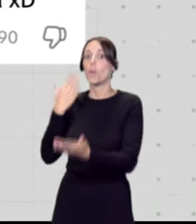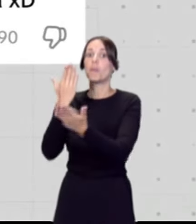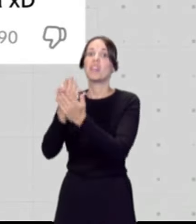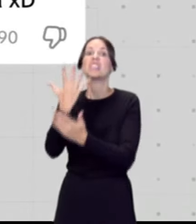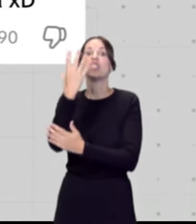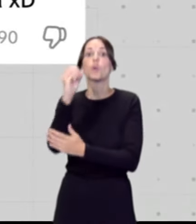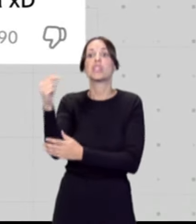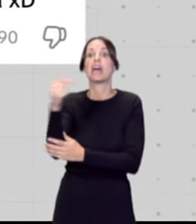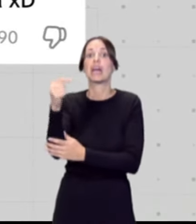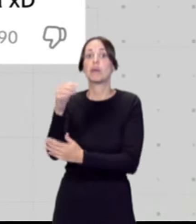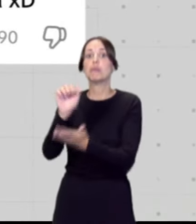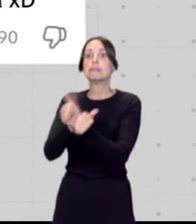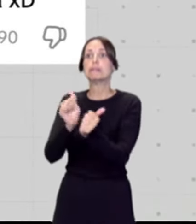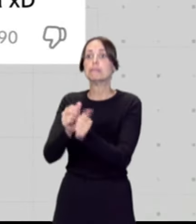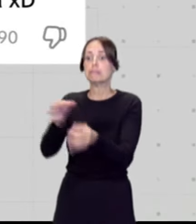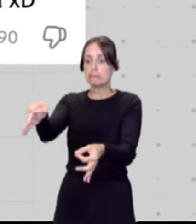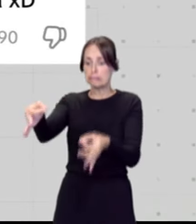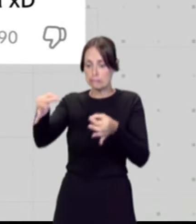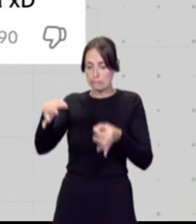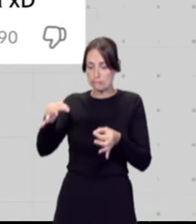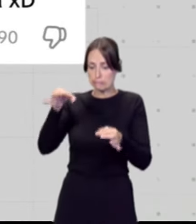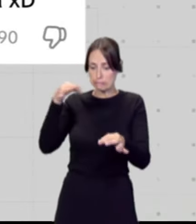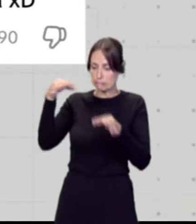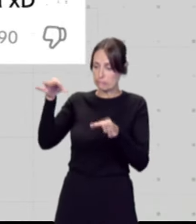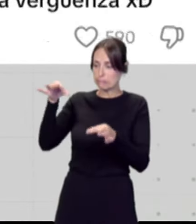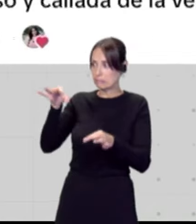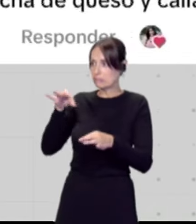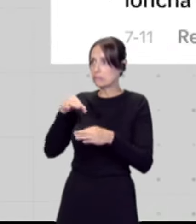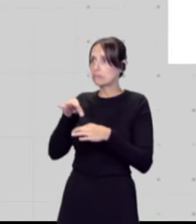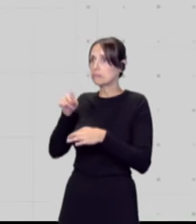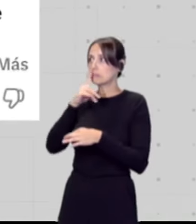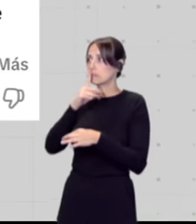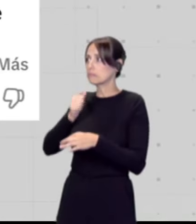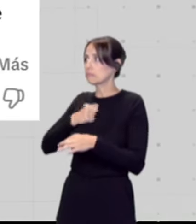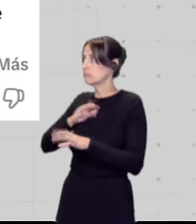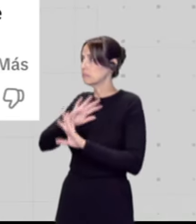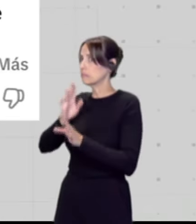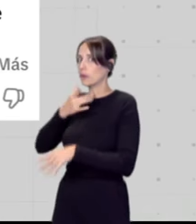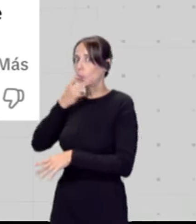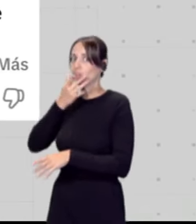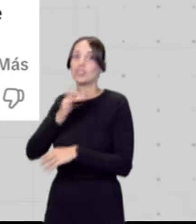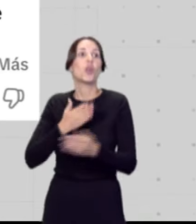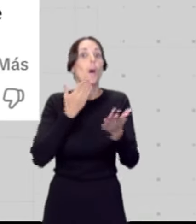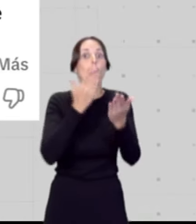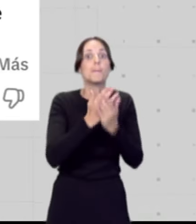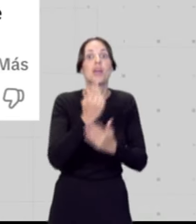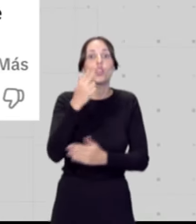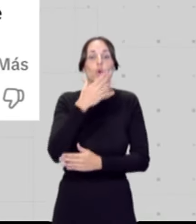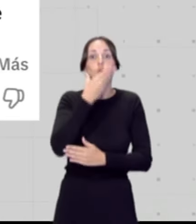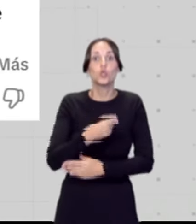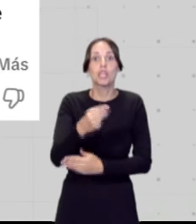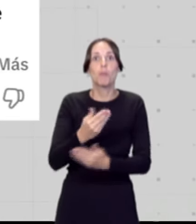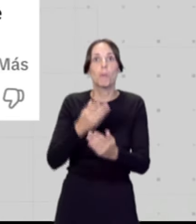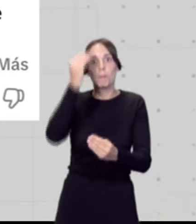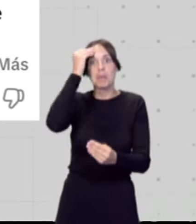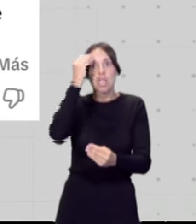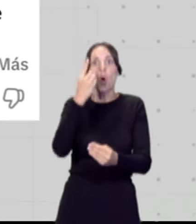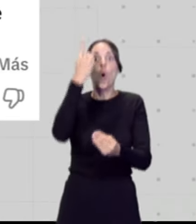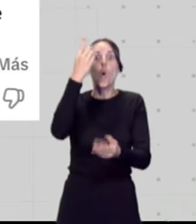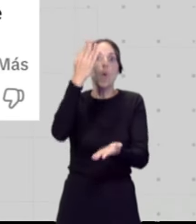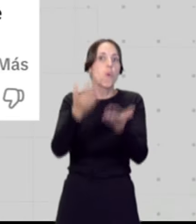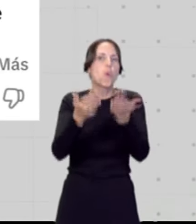solo una loncha. Me fui con mi loncha de queso y callada de la vergüenza. Pedí un salmón en la pescadería pensando que era un kilo. Me entregó una pieza completa,